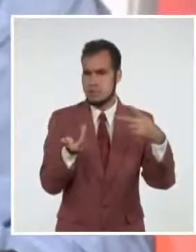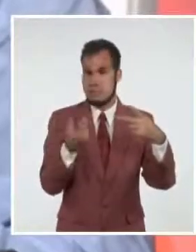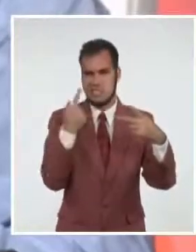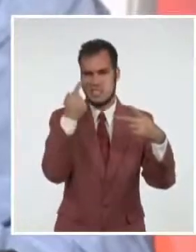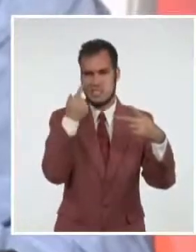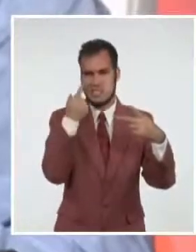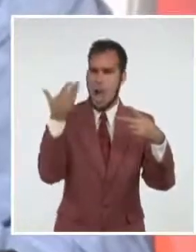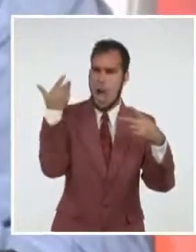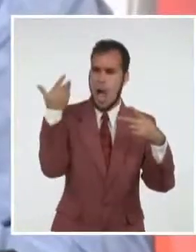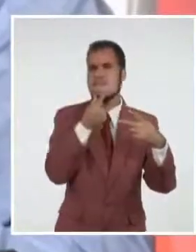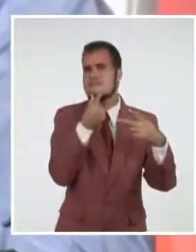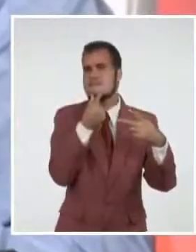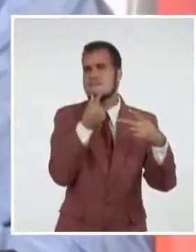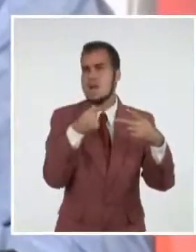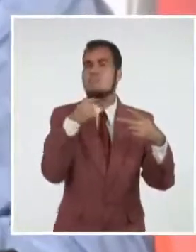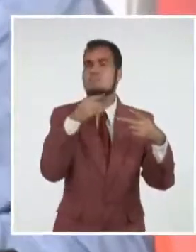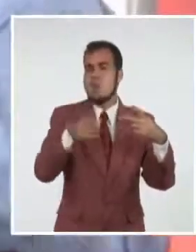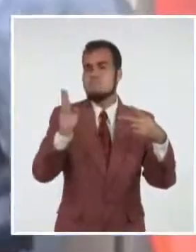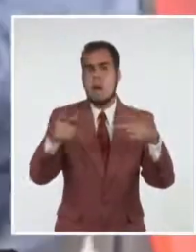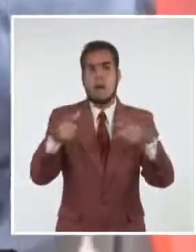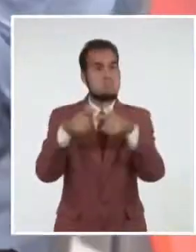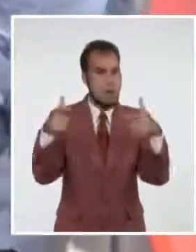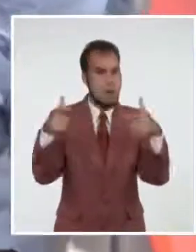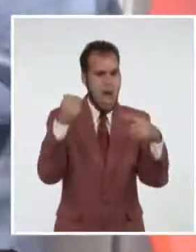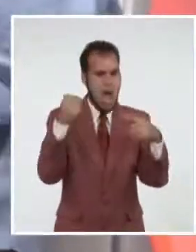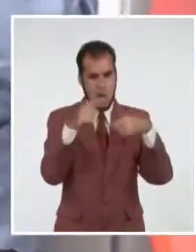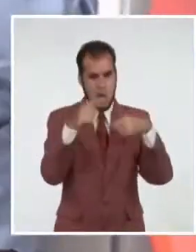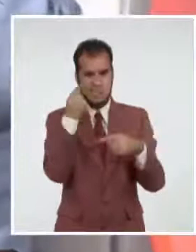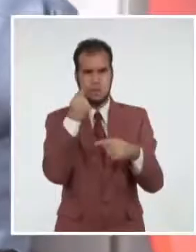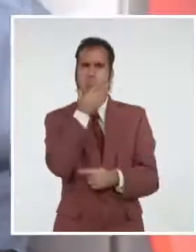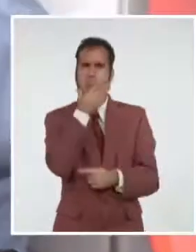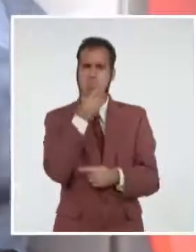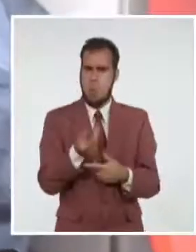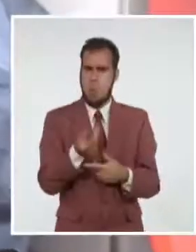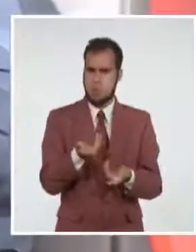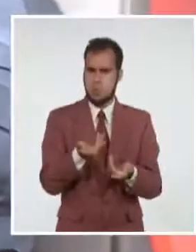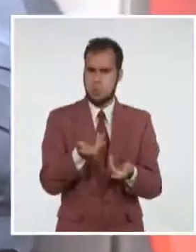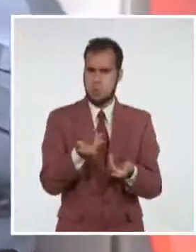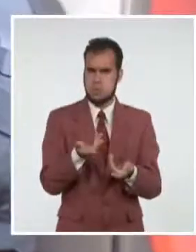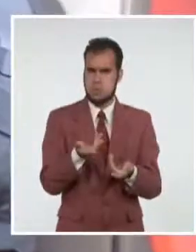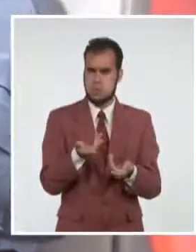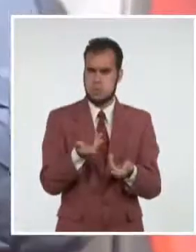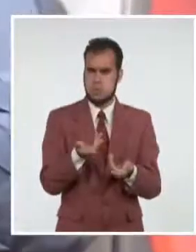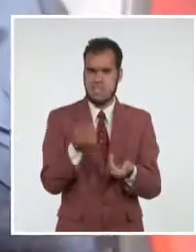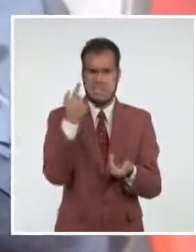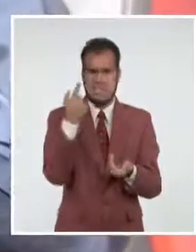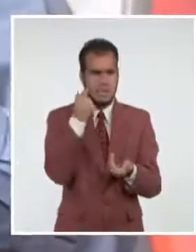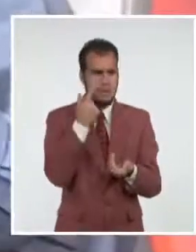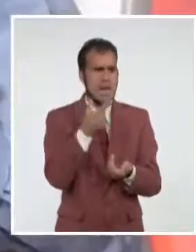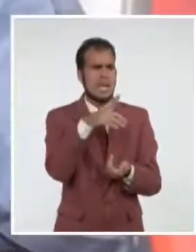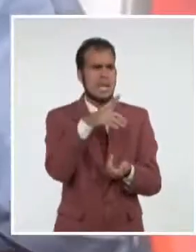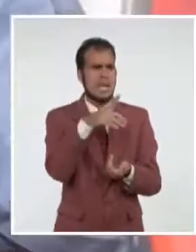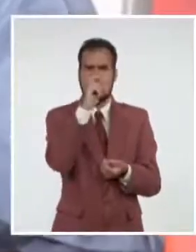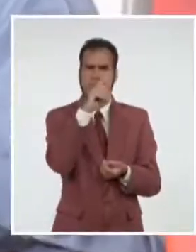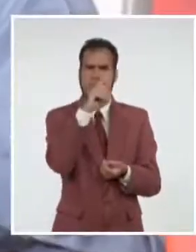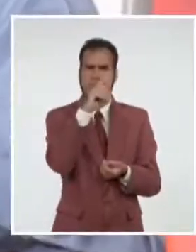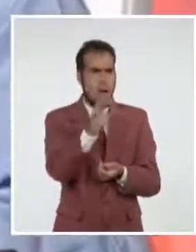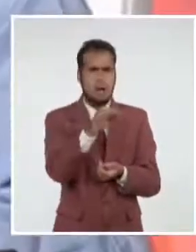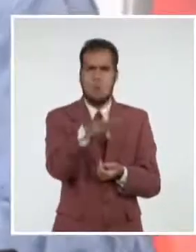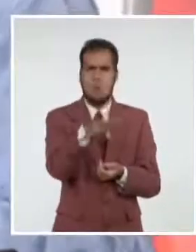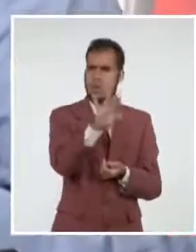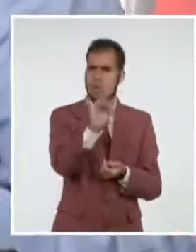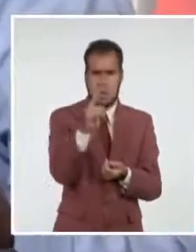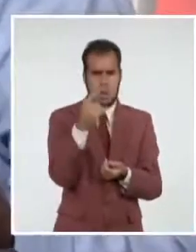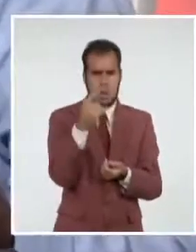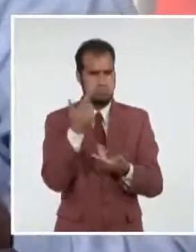60 años de edad, también jóvenes, personas de 90 años y más que indiscutiblemente tú dices, bueno, ¿y cómo